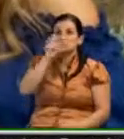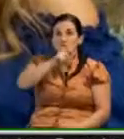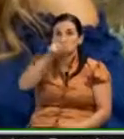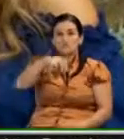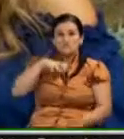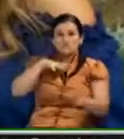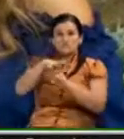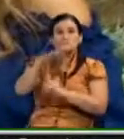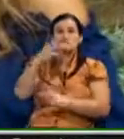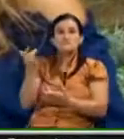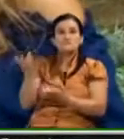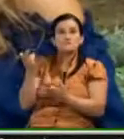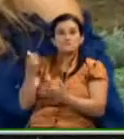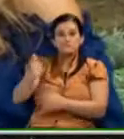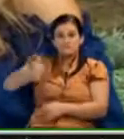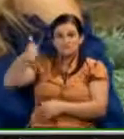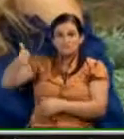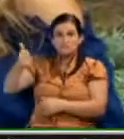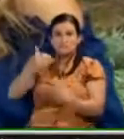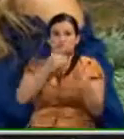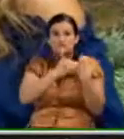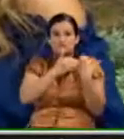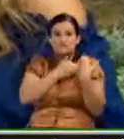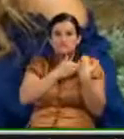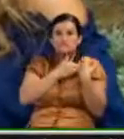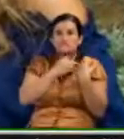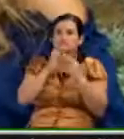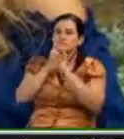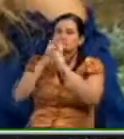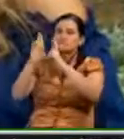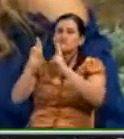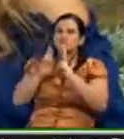esperan que las autoridades competentes se pronuncien ante esta situación.